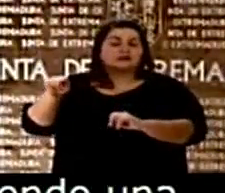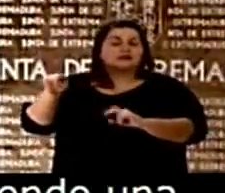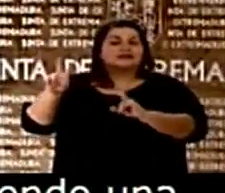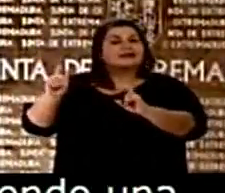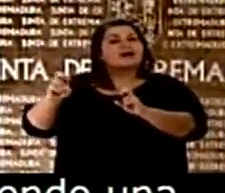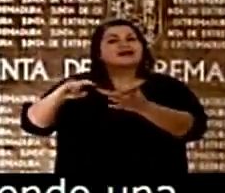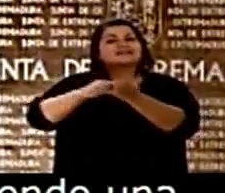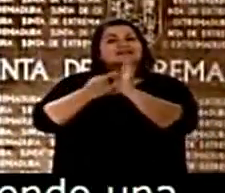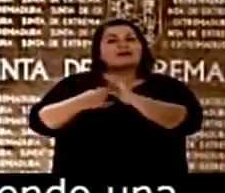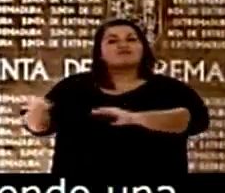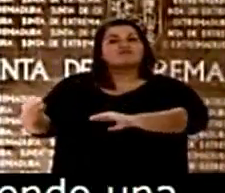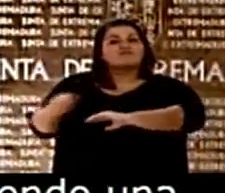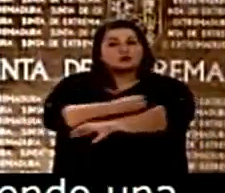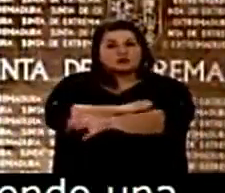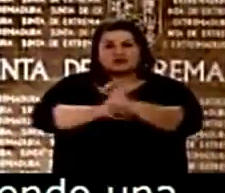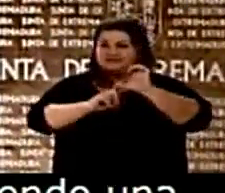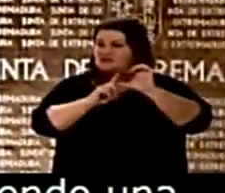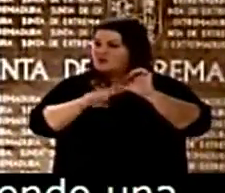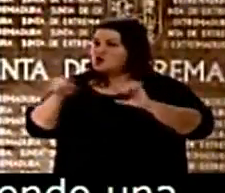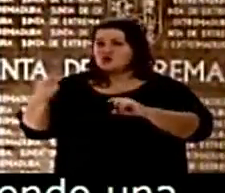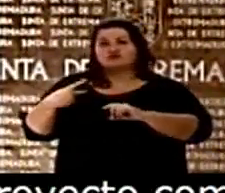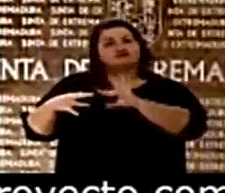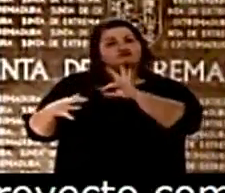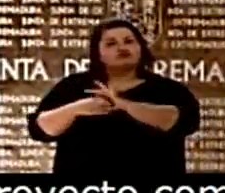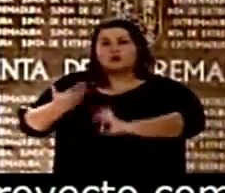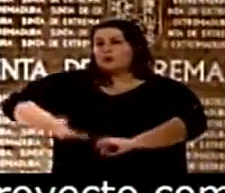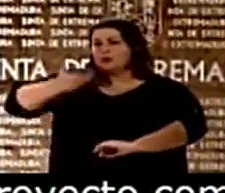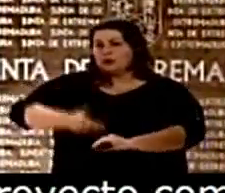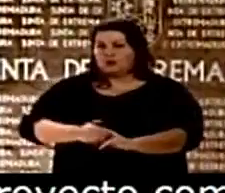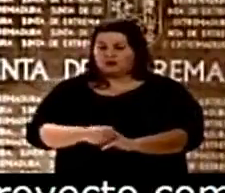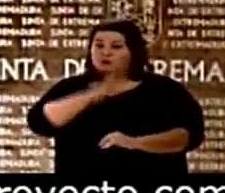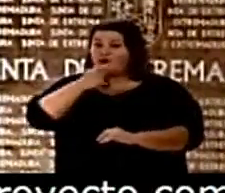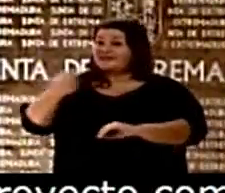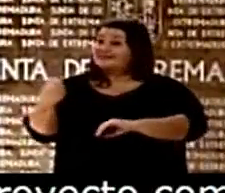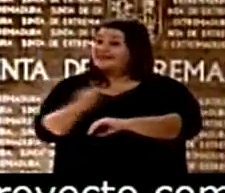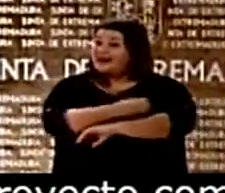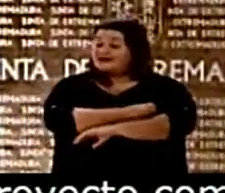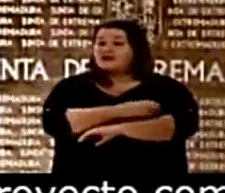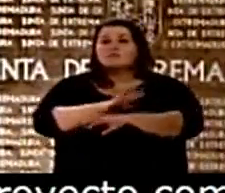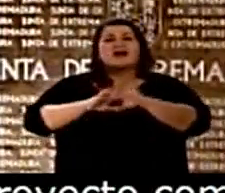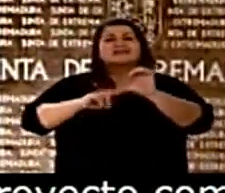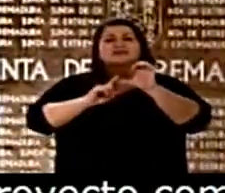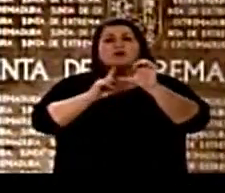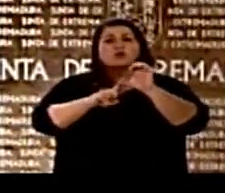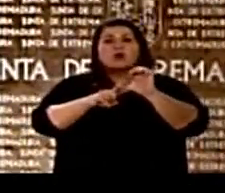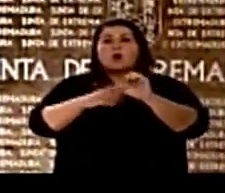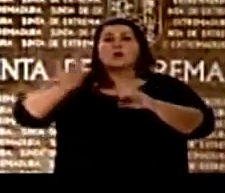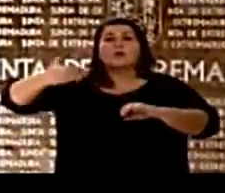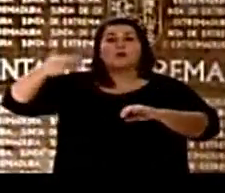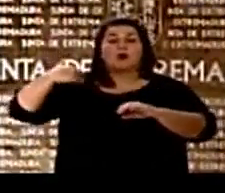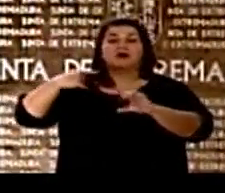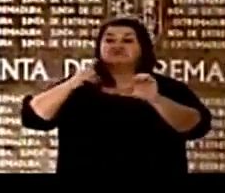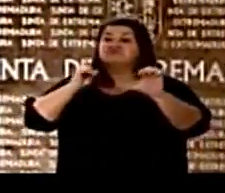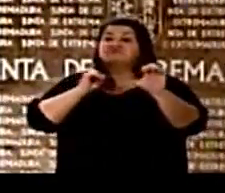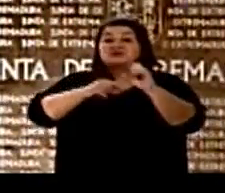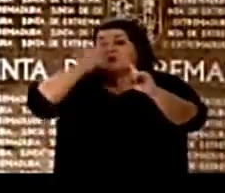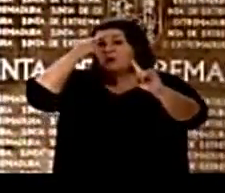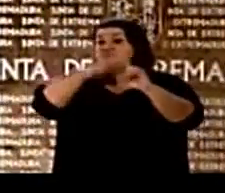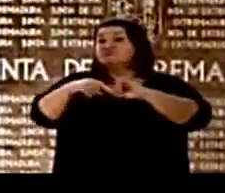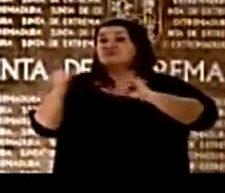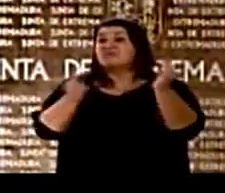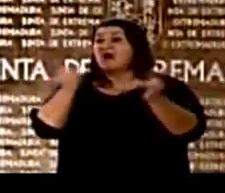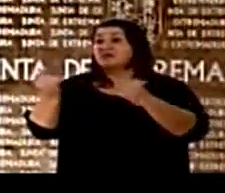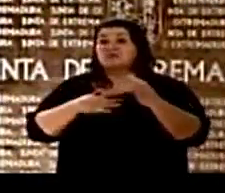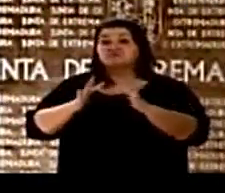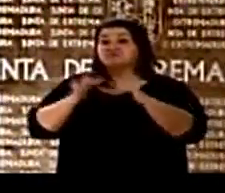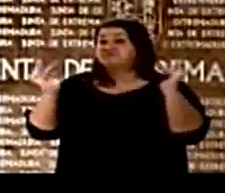del sistema ferroviario extremeño. El tren para Extremadura había dejado de ser un objeto de debate entre